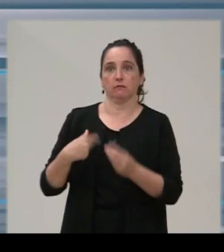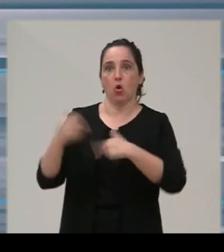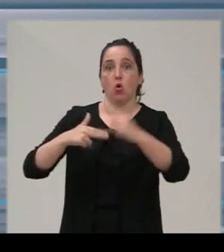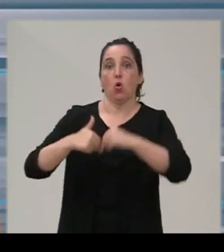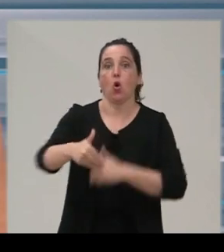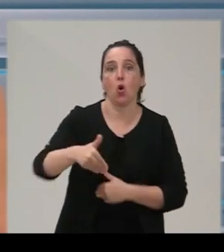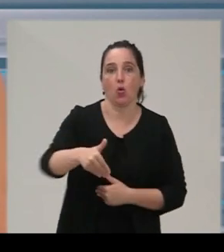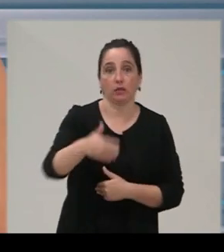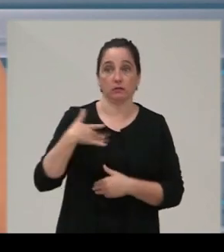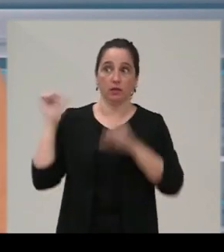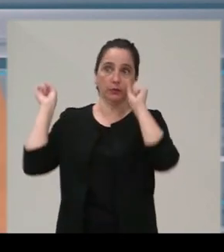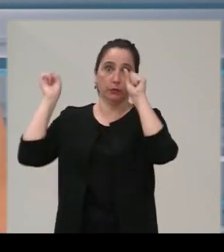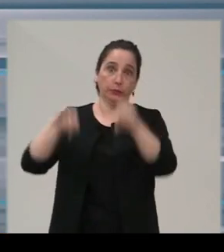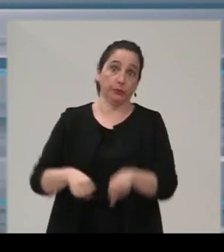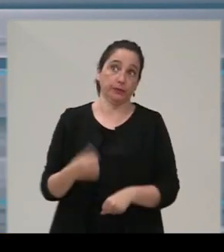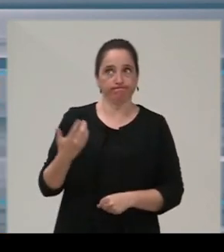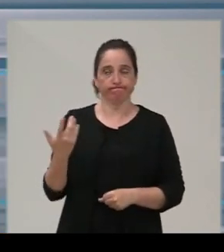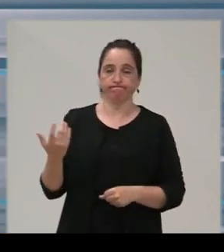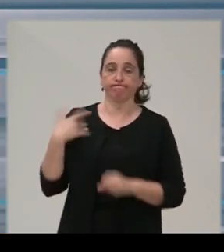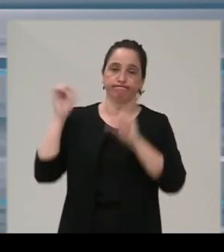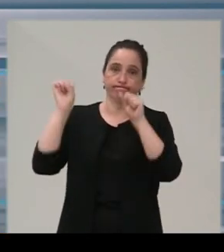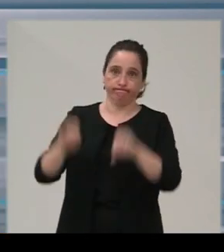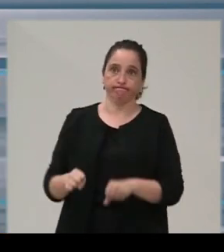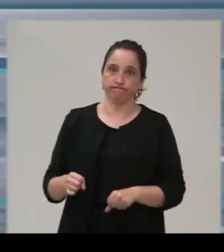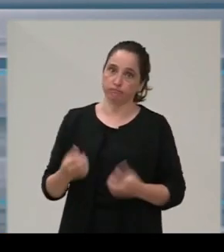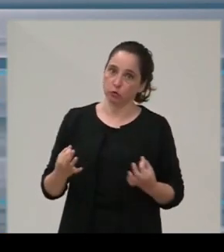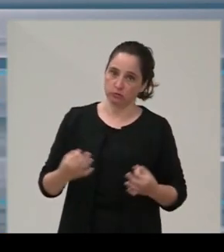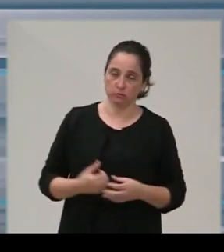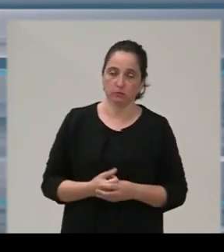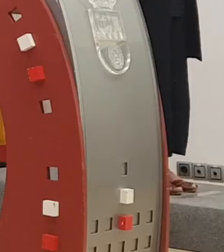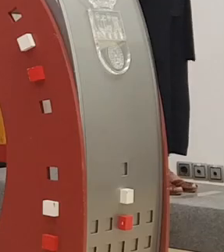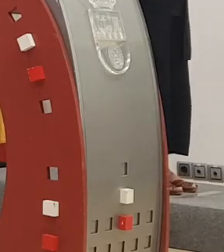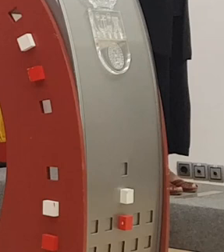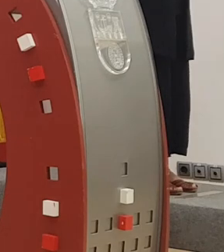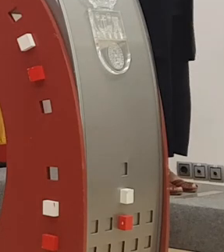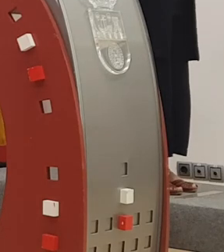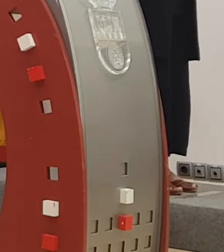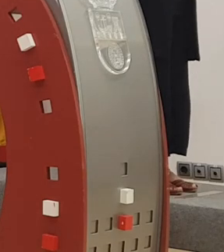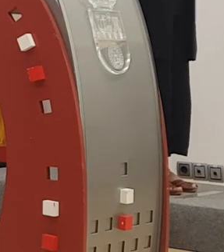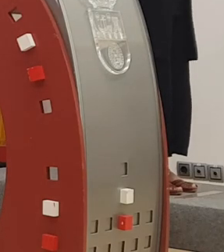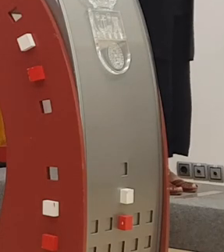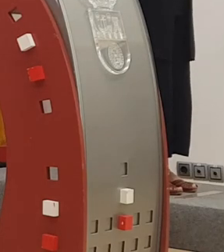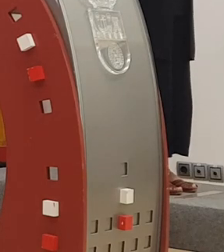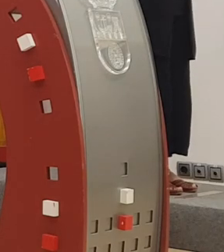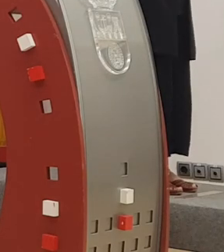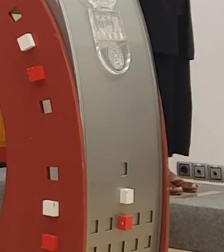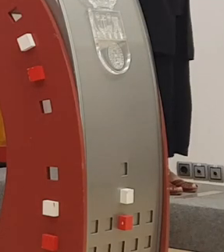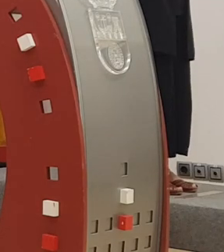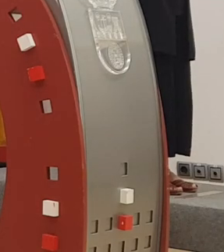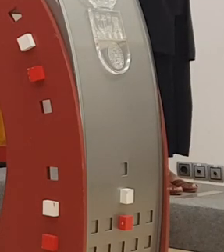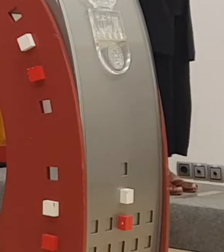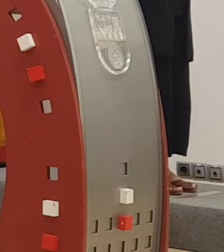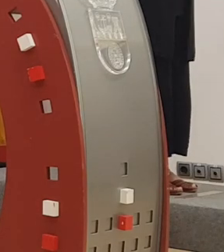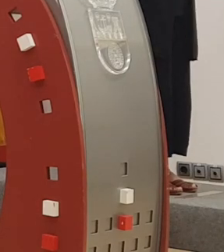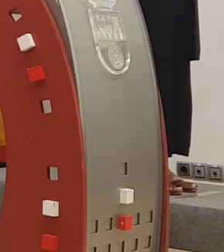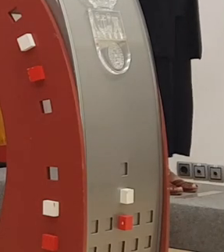acumulan un retraso no menor en estos momentos. De acuerdo con la última certificación, a